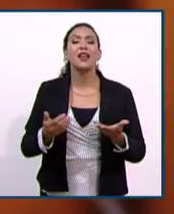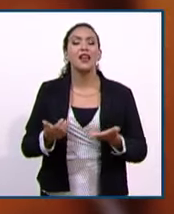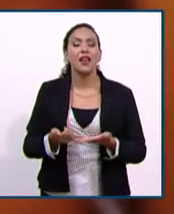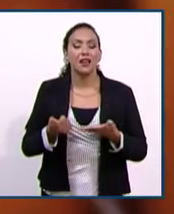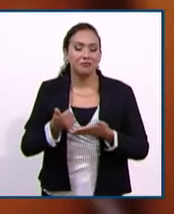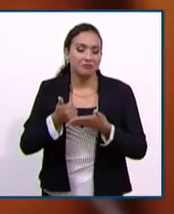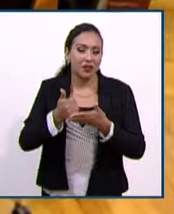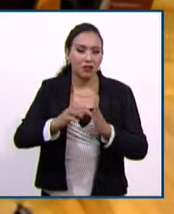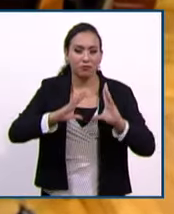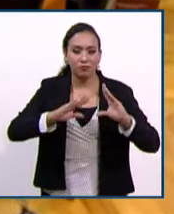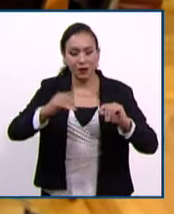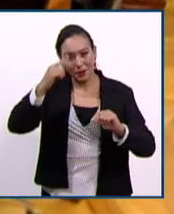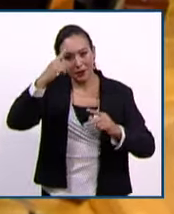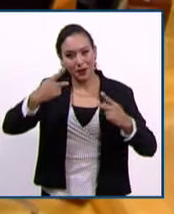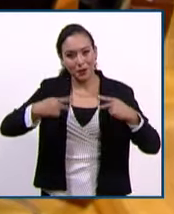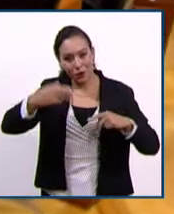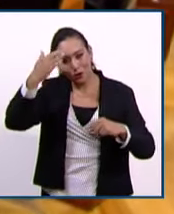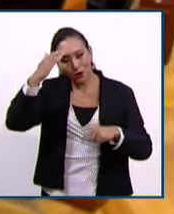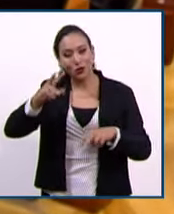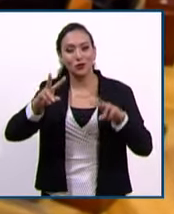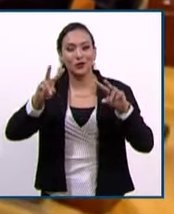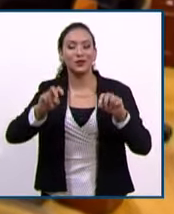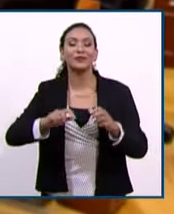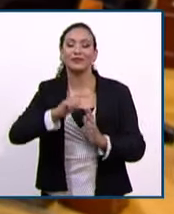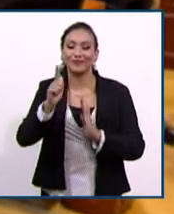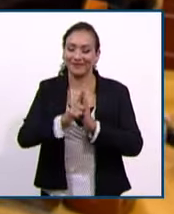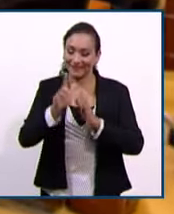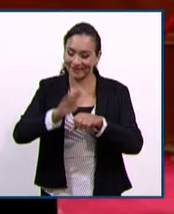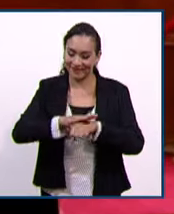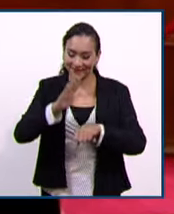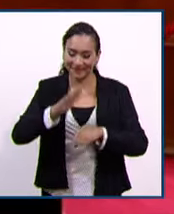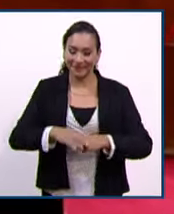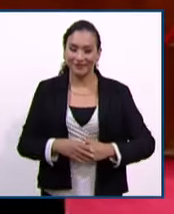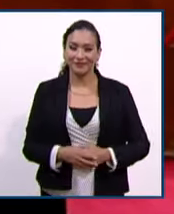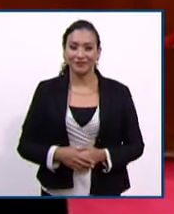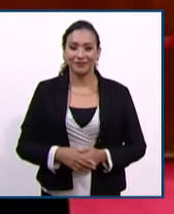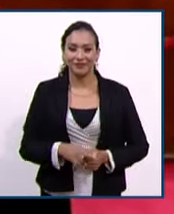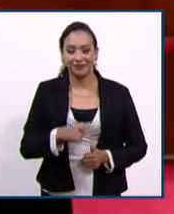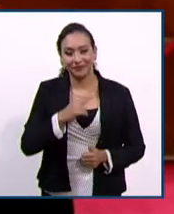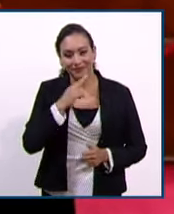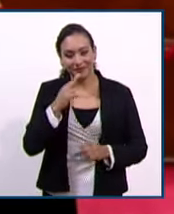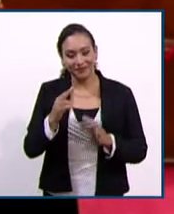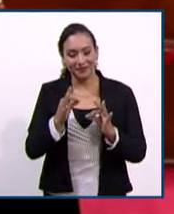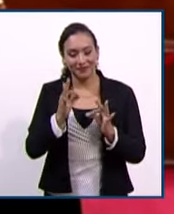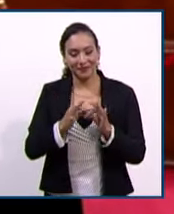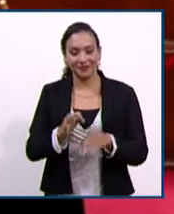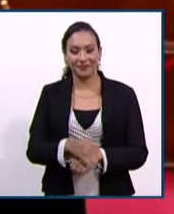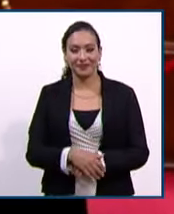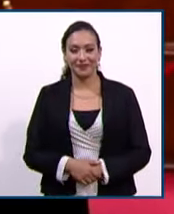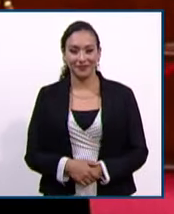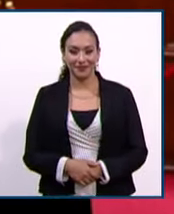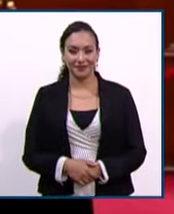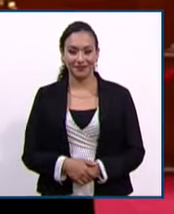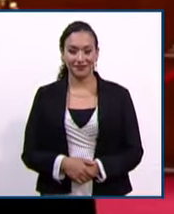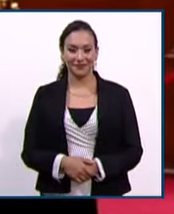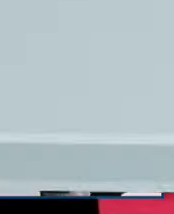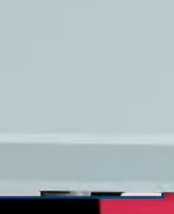de la legalidad en nuestro país. Para el canal del Poder Judicial de la Federación, Juan Carlos